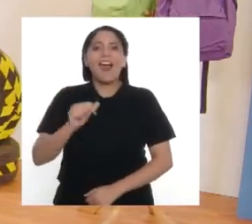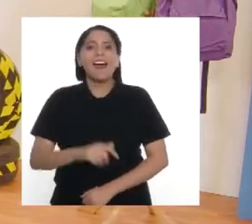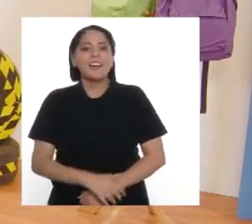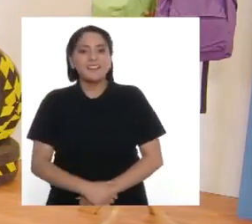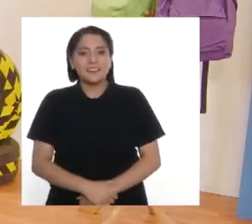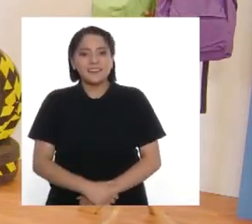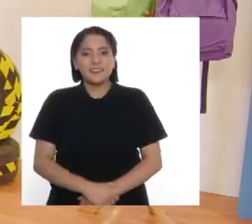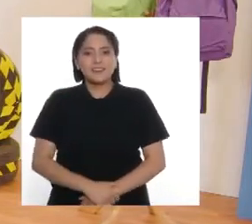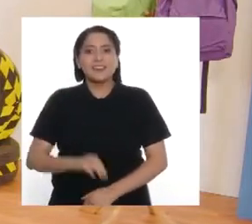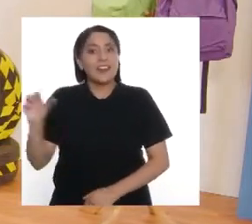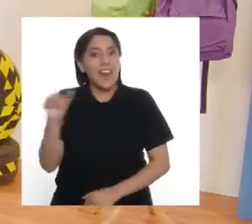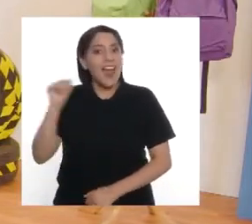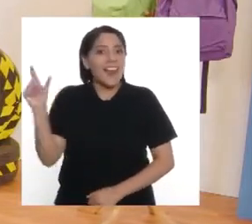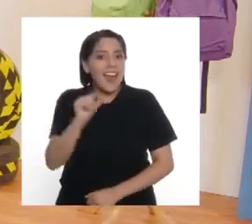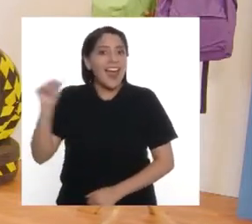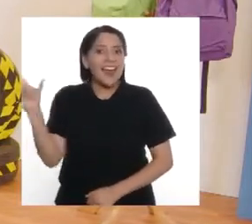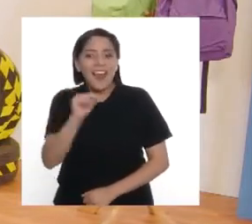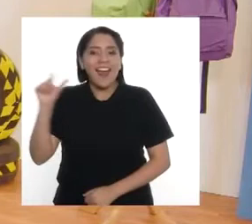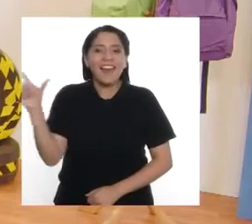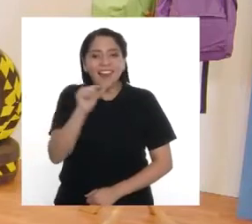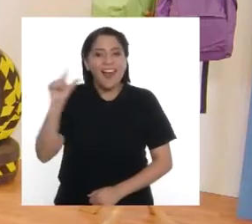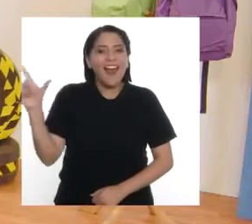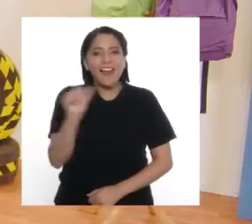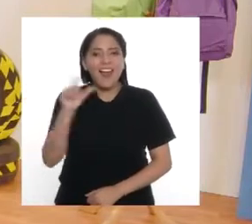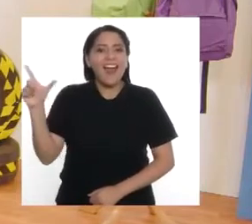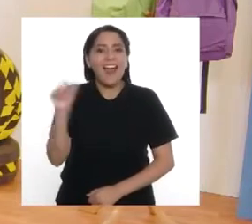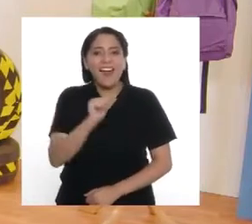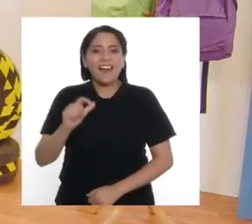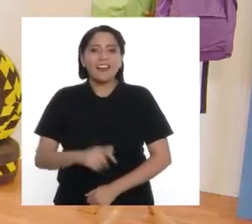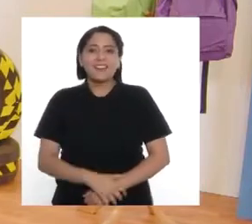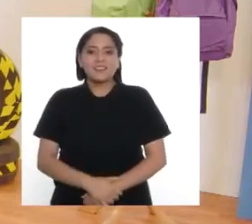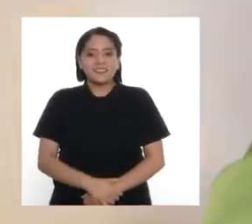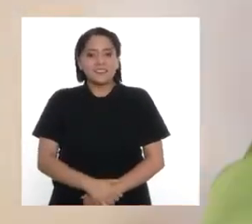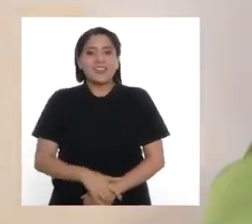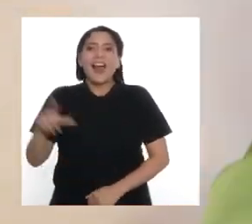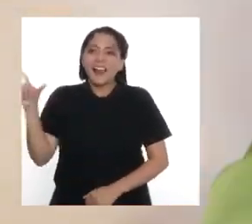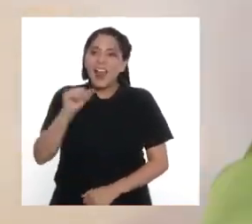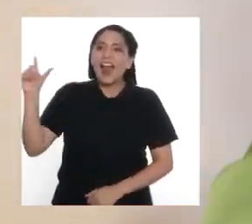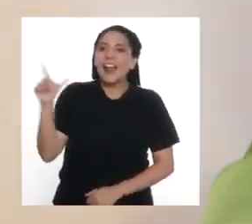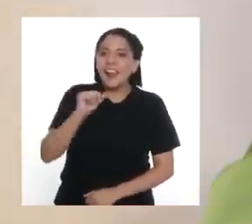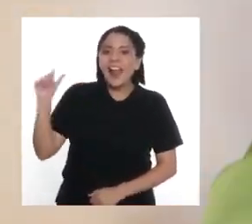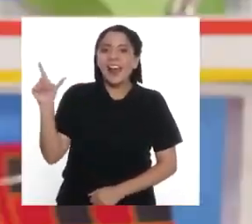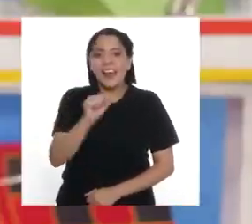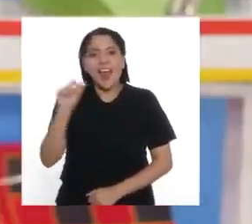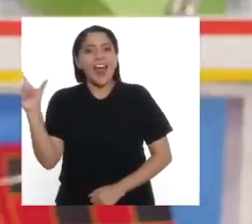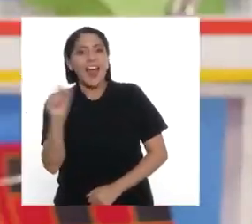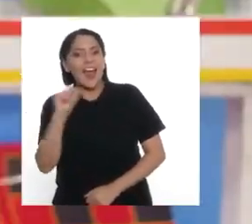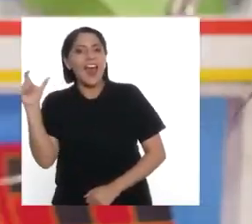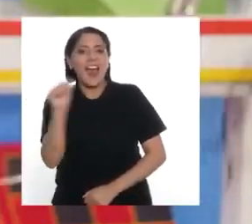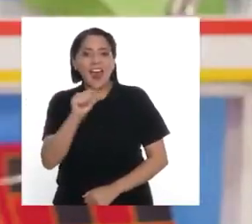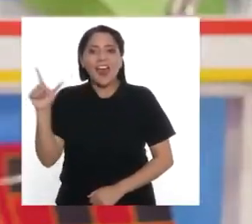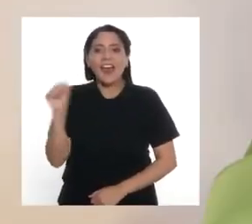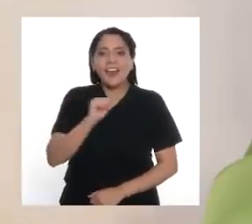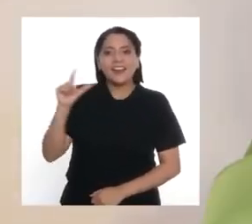la. La la la la la. La la la la